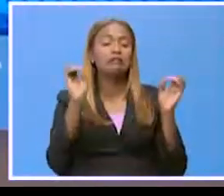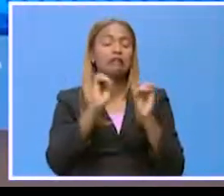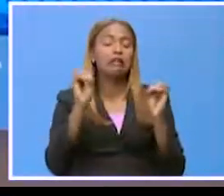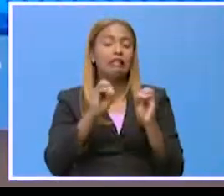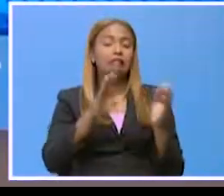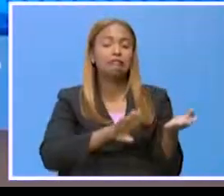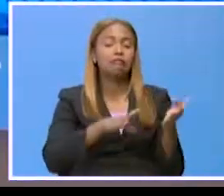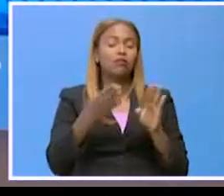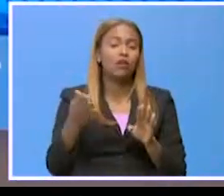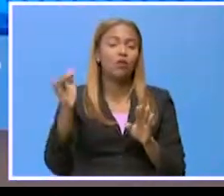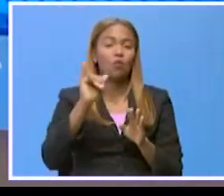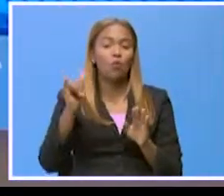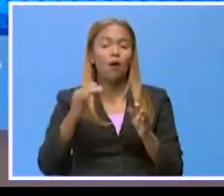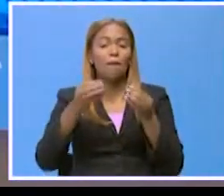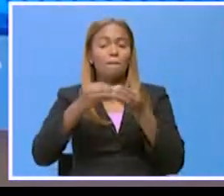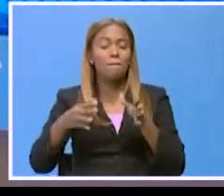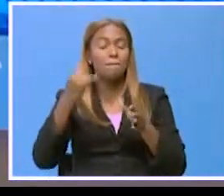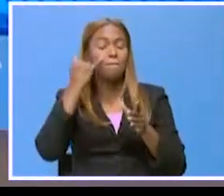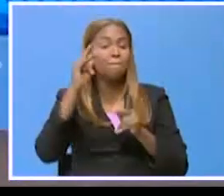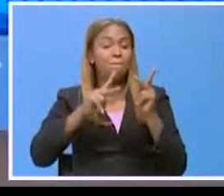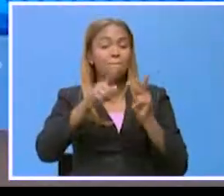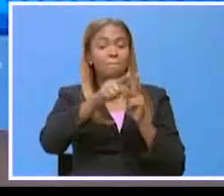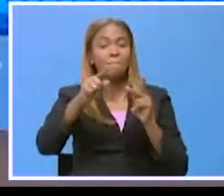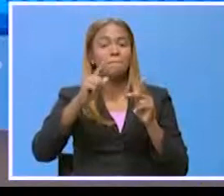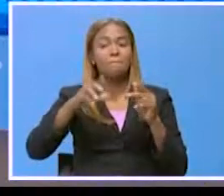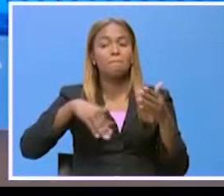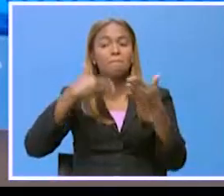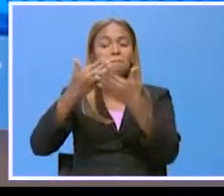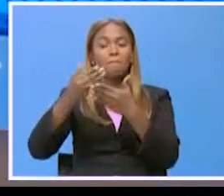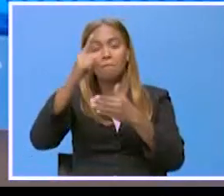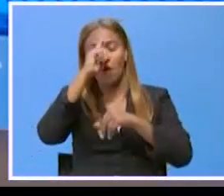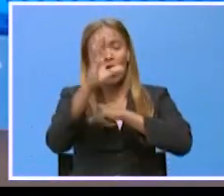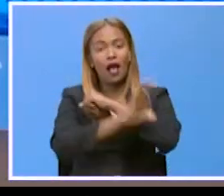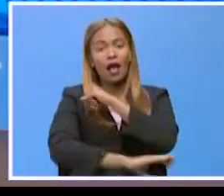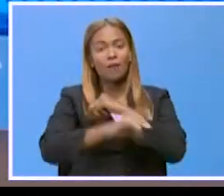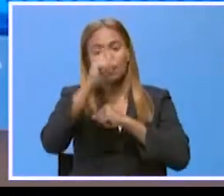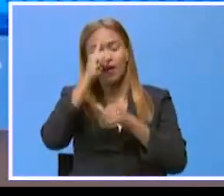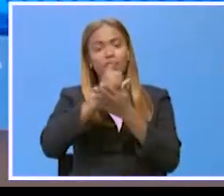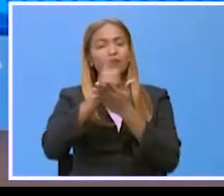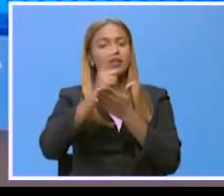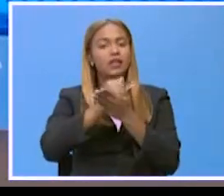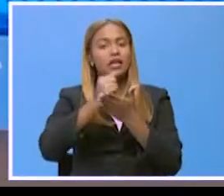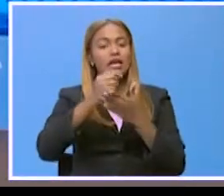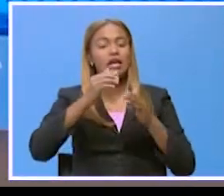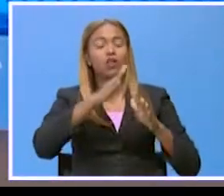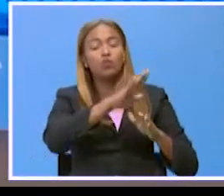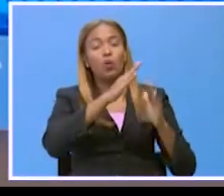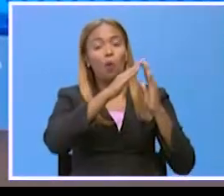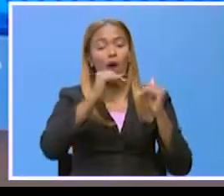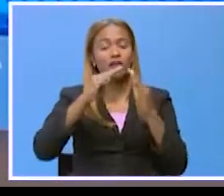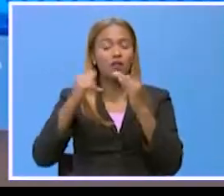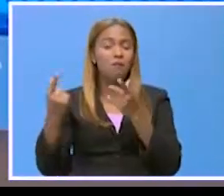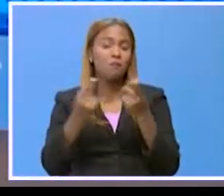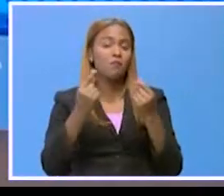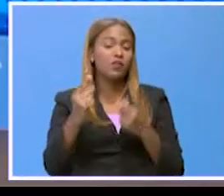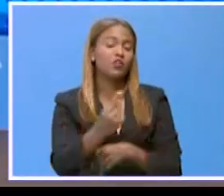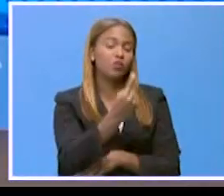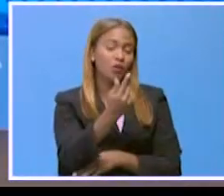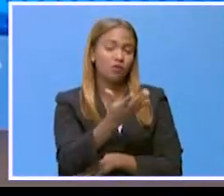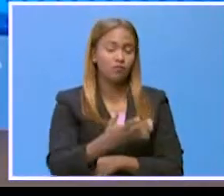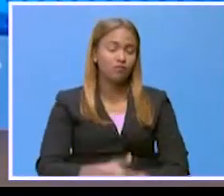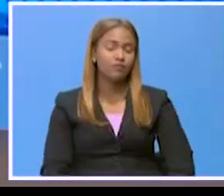vidas como de los bienes a aquellos ciudadanos que se desplacen durante la semana santa dejando sus hogares y otras pertenencias vacías